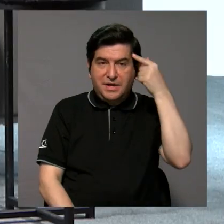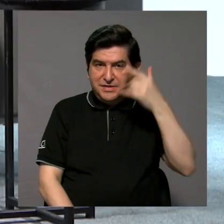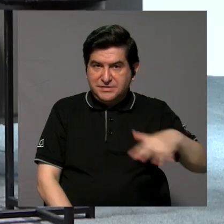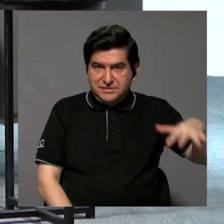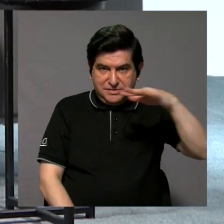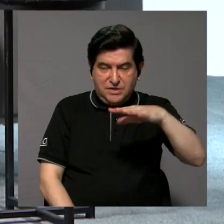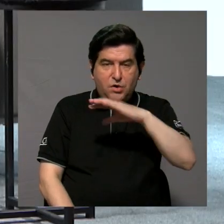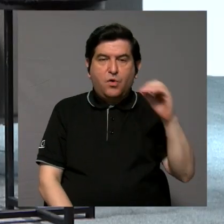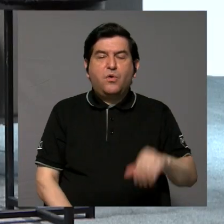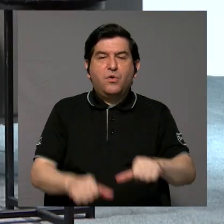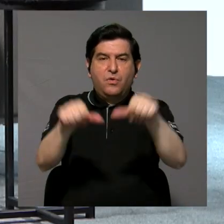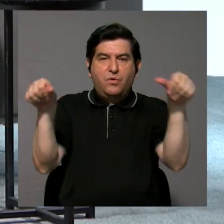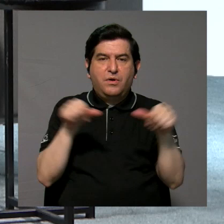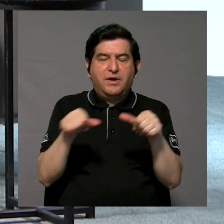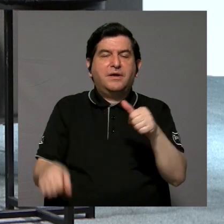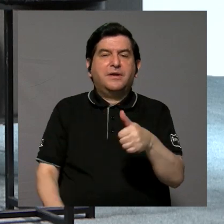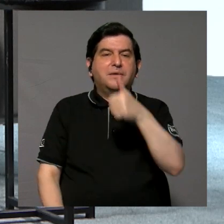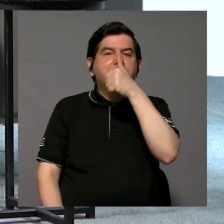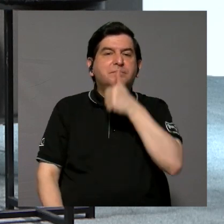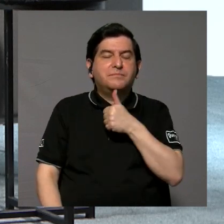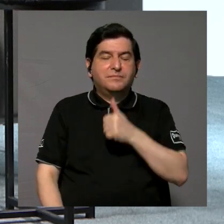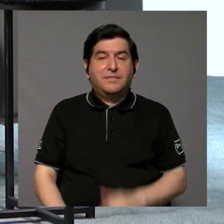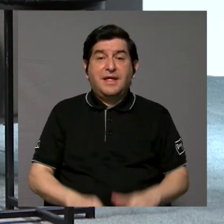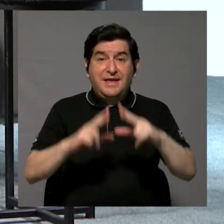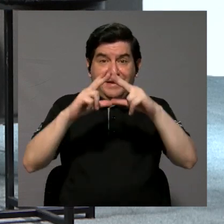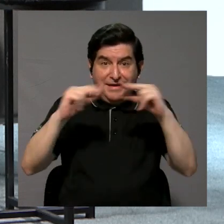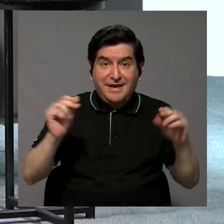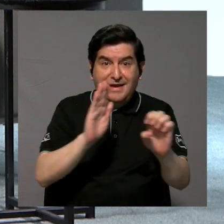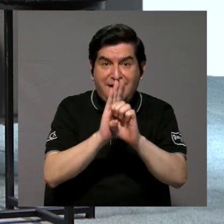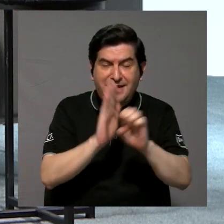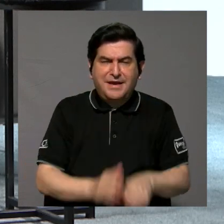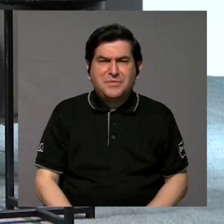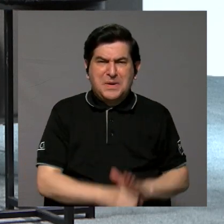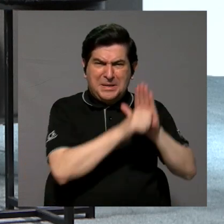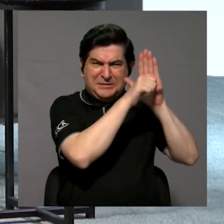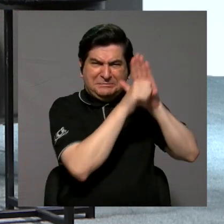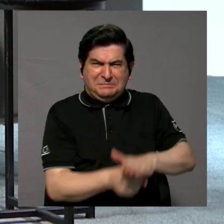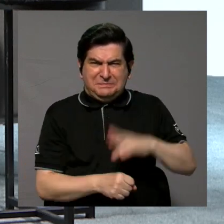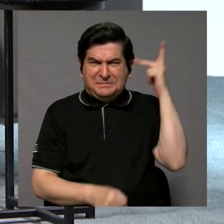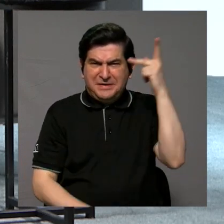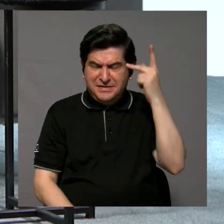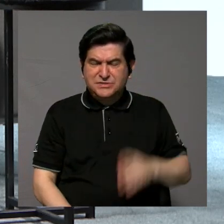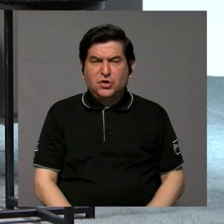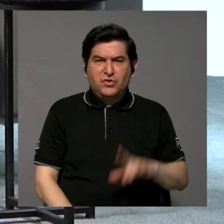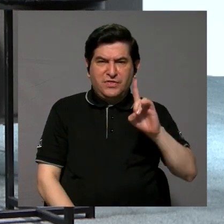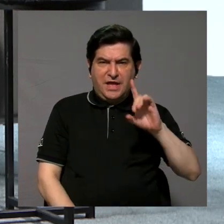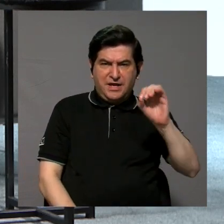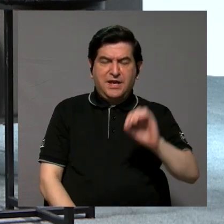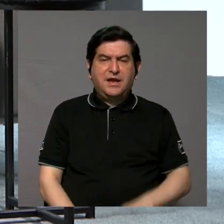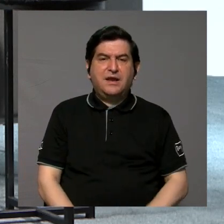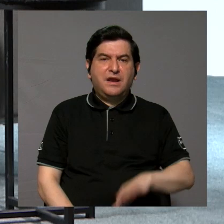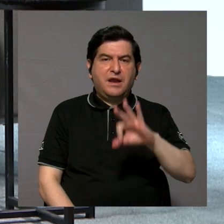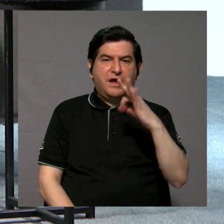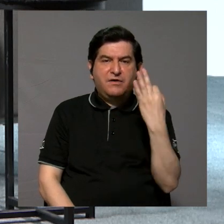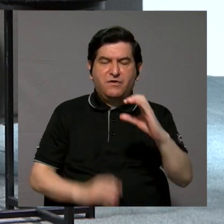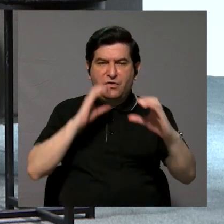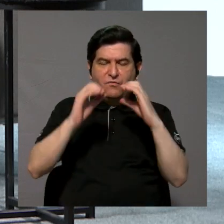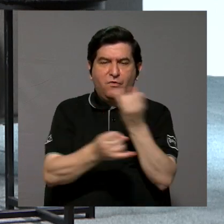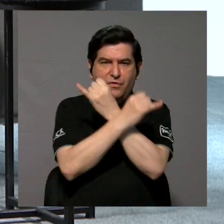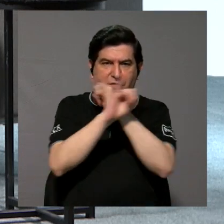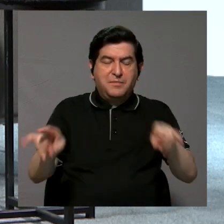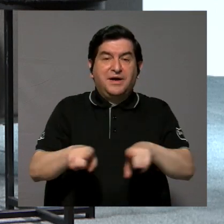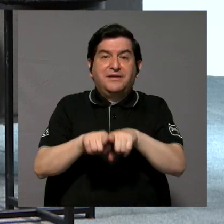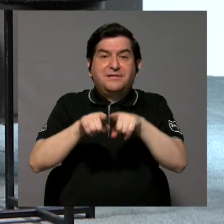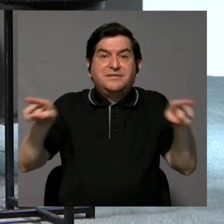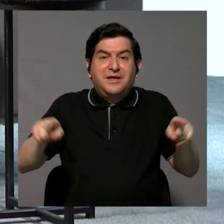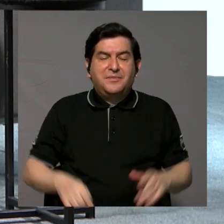Estado o el sector privado. En casos como Nicaragua, por ejemplo, la represión política del gobierno de Ortega hacia los medios independientes ha hecho que